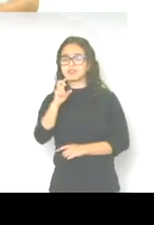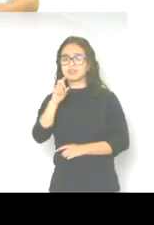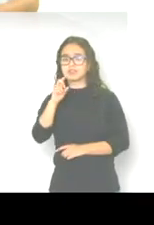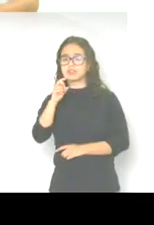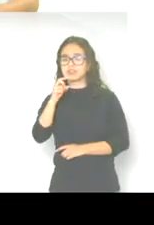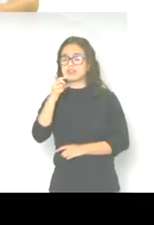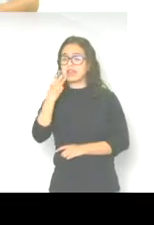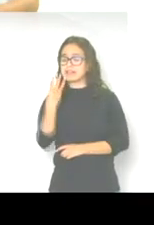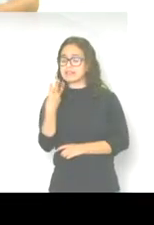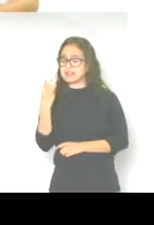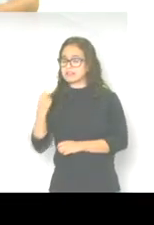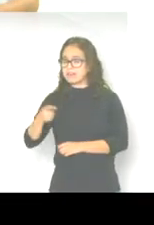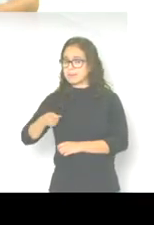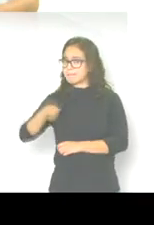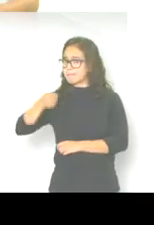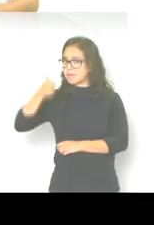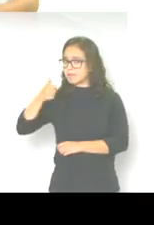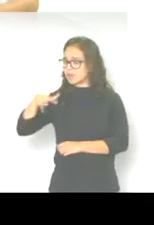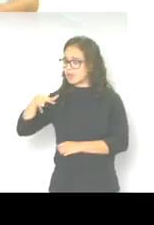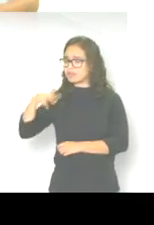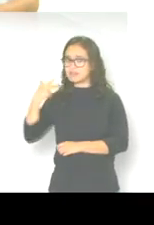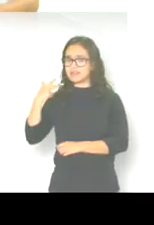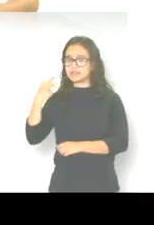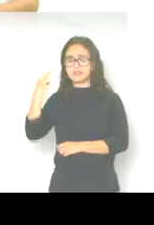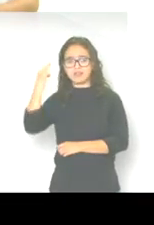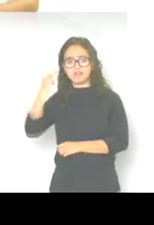27,133 desde el 13 de marzo que iniciamos